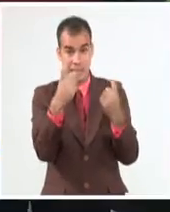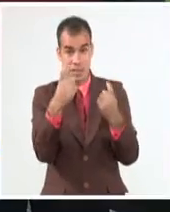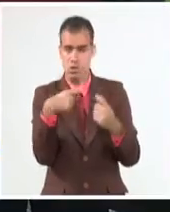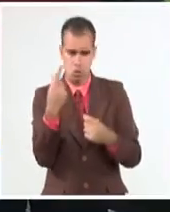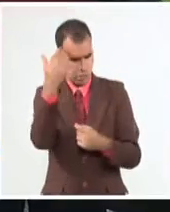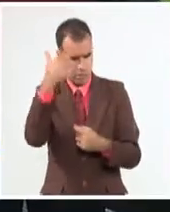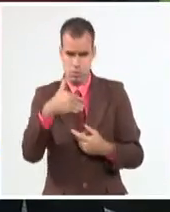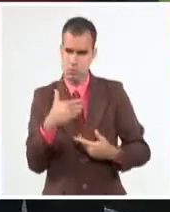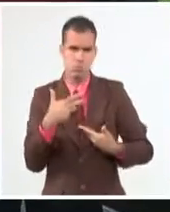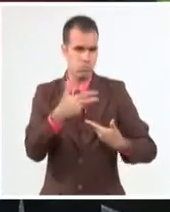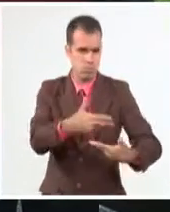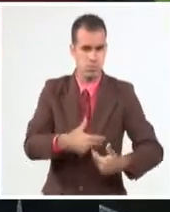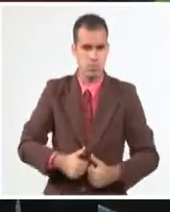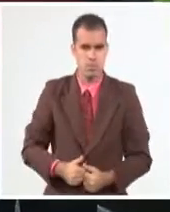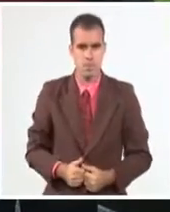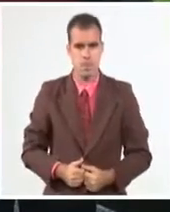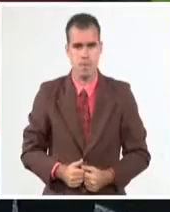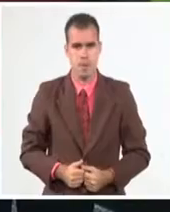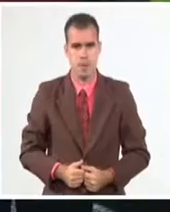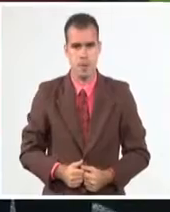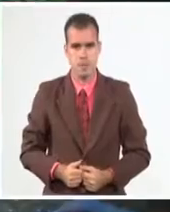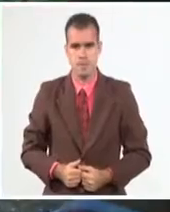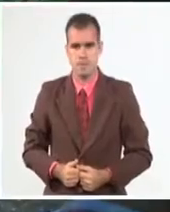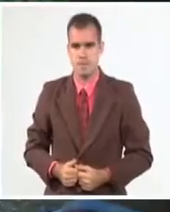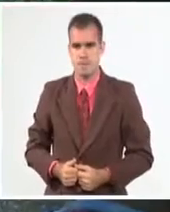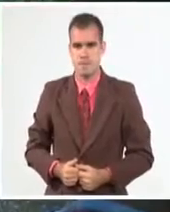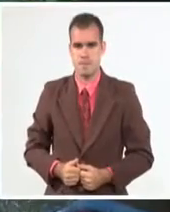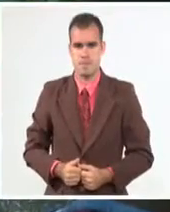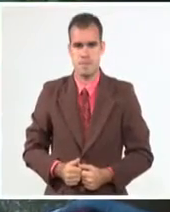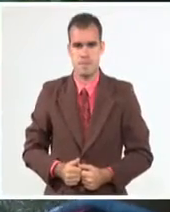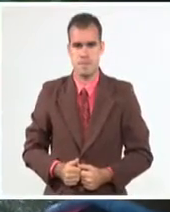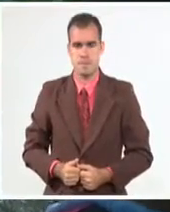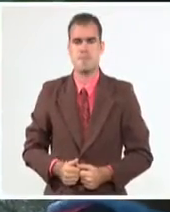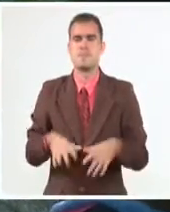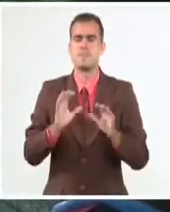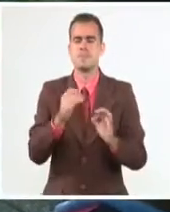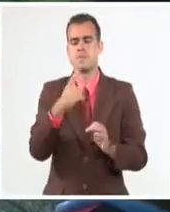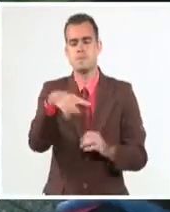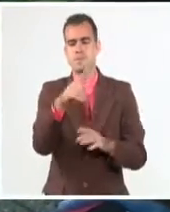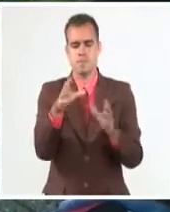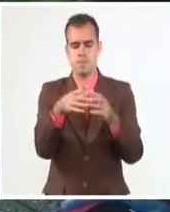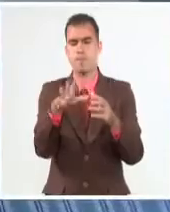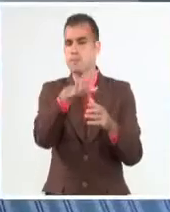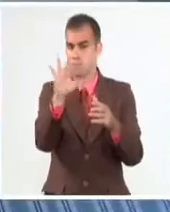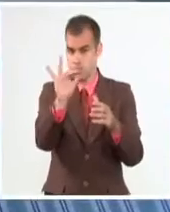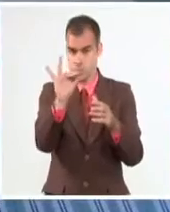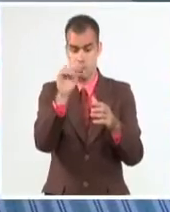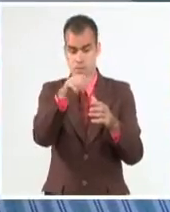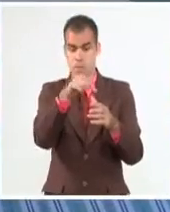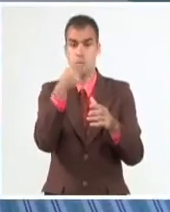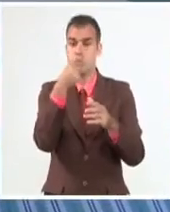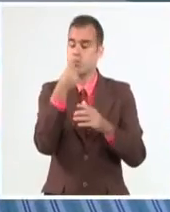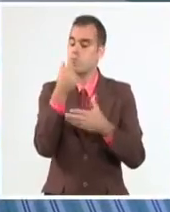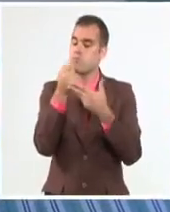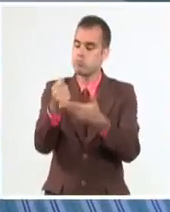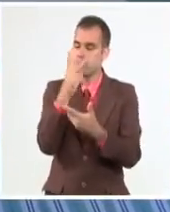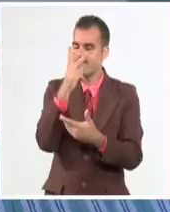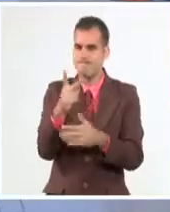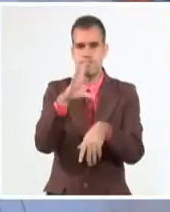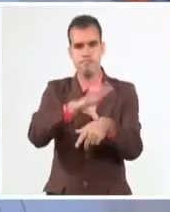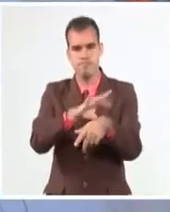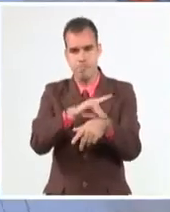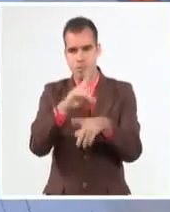ellos son unos de los 57 profesionales de la brigada henry reeve que reforzará la atención médica en la provincia para el enfrentamiento